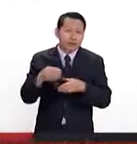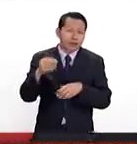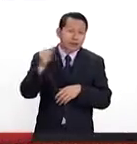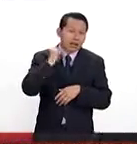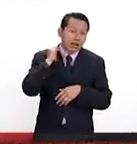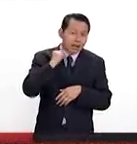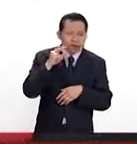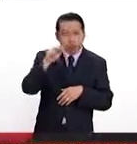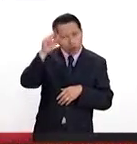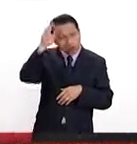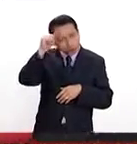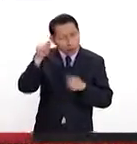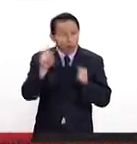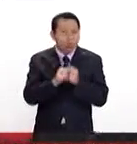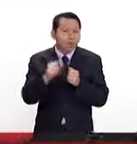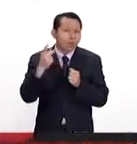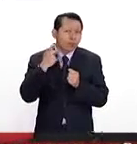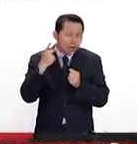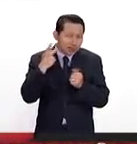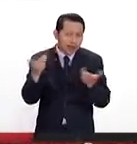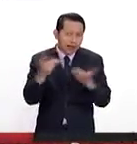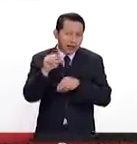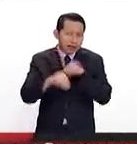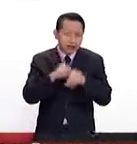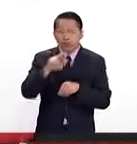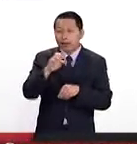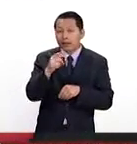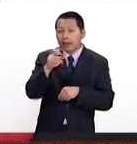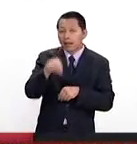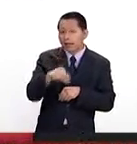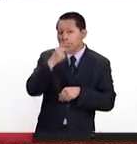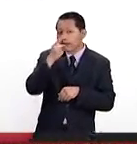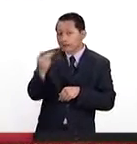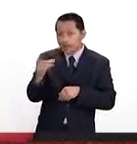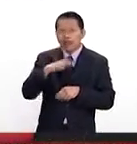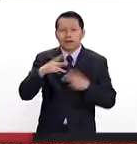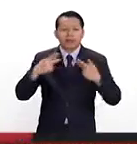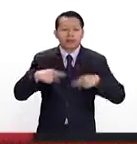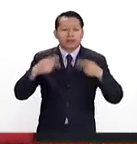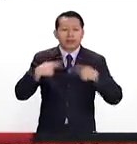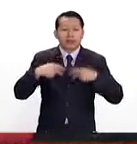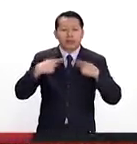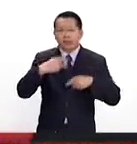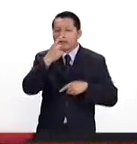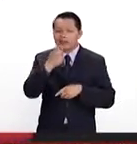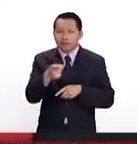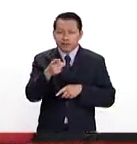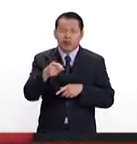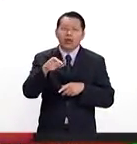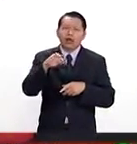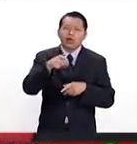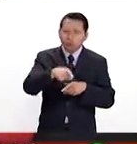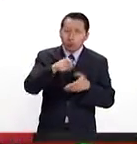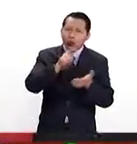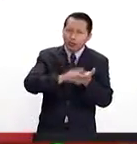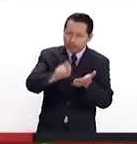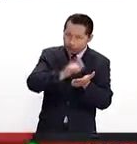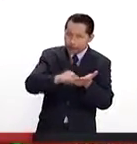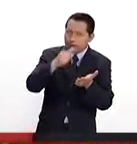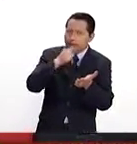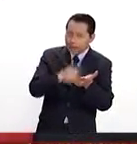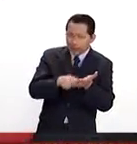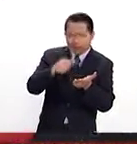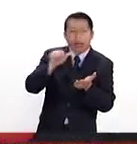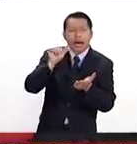desacuerdo con algunas políticas públicas. Lo que hizo Reagan fue decirle al ciudadano, escríbele a tu congresista para que